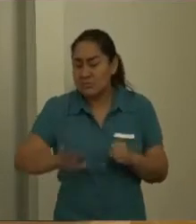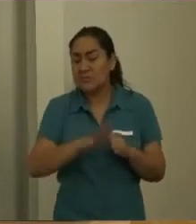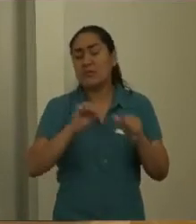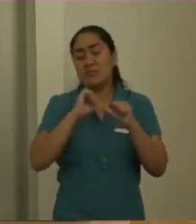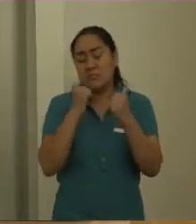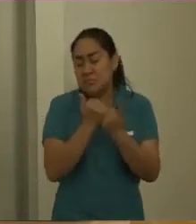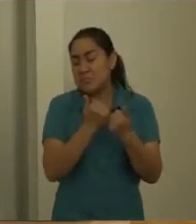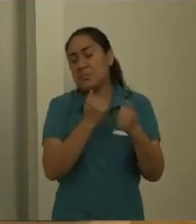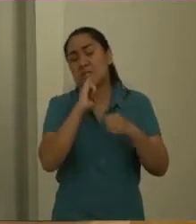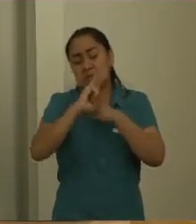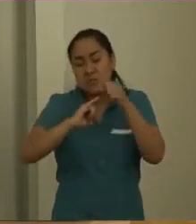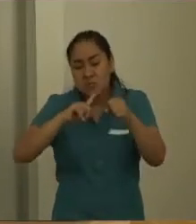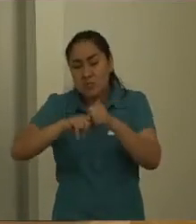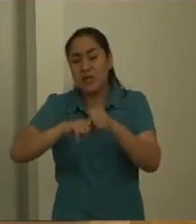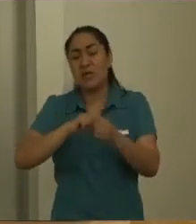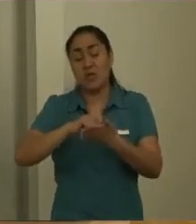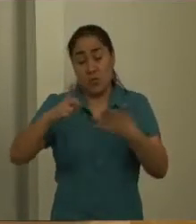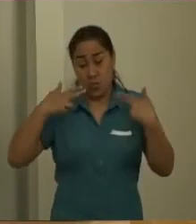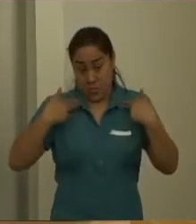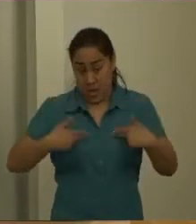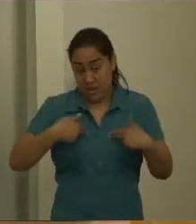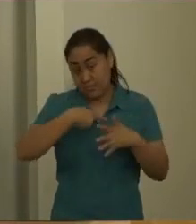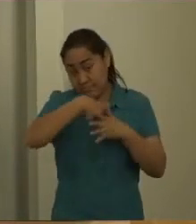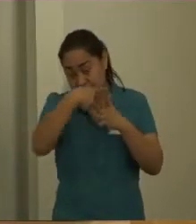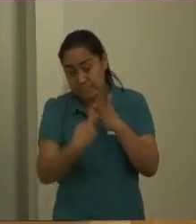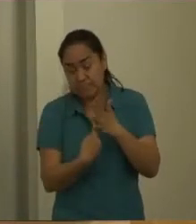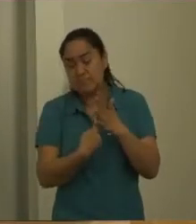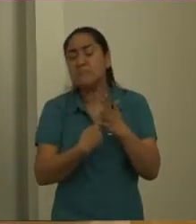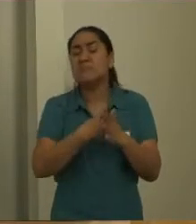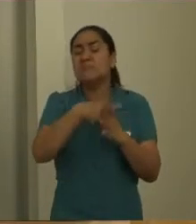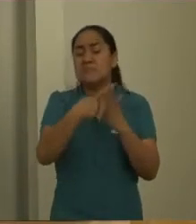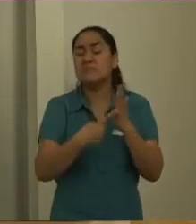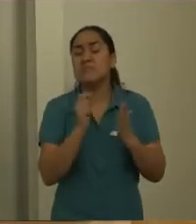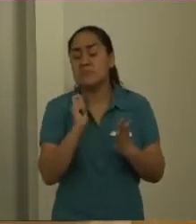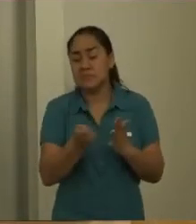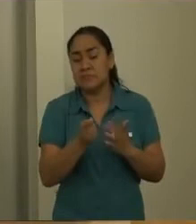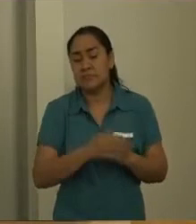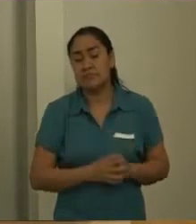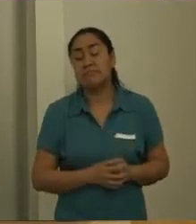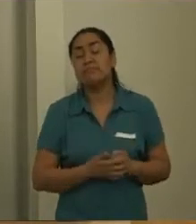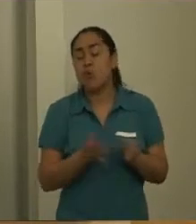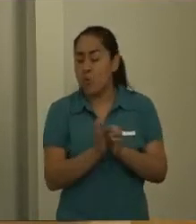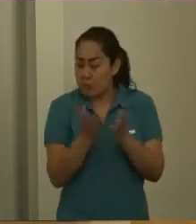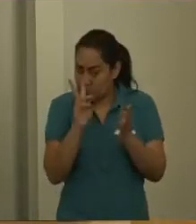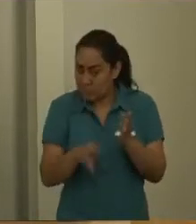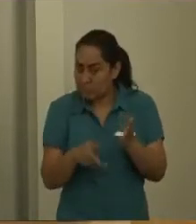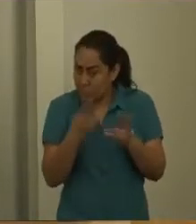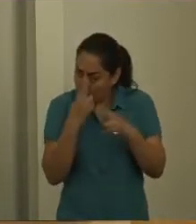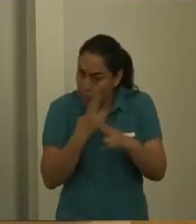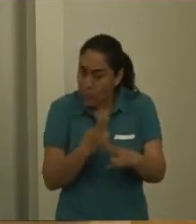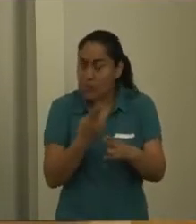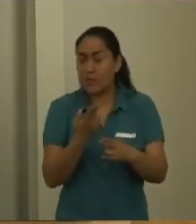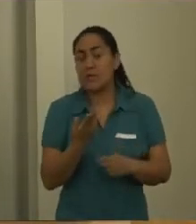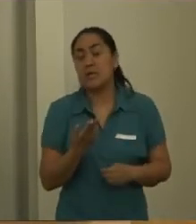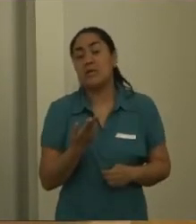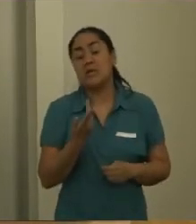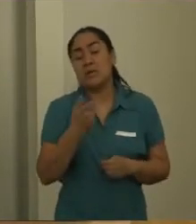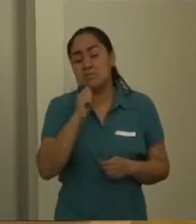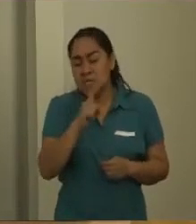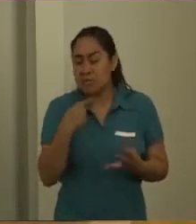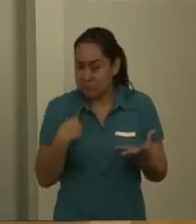e internacionales de derechos humanos tenemos el honor y el reto de